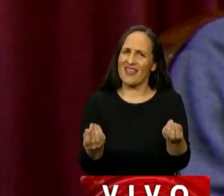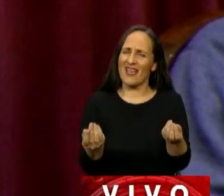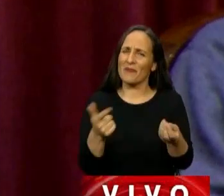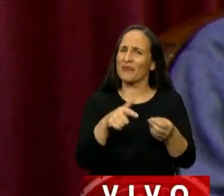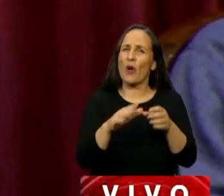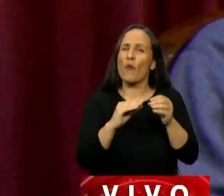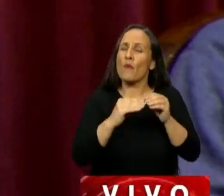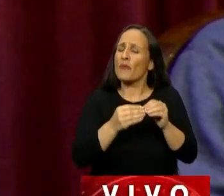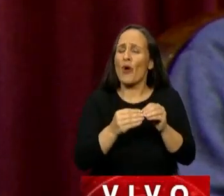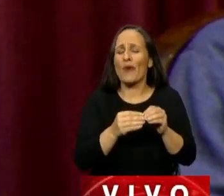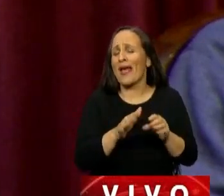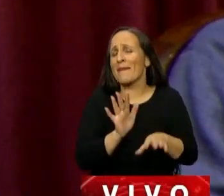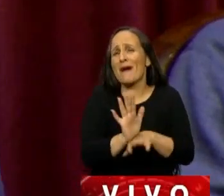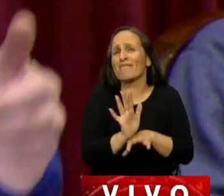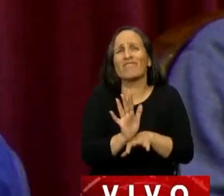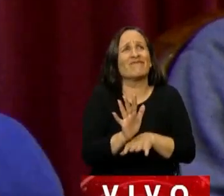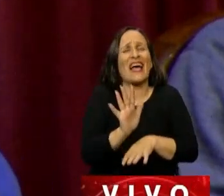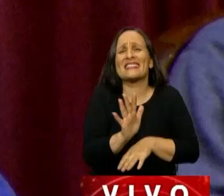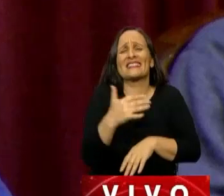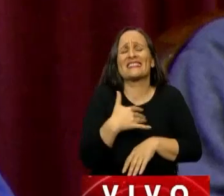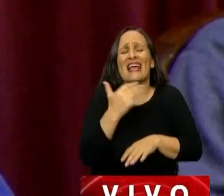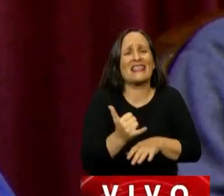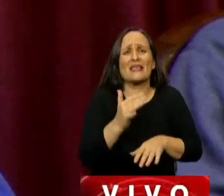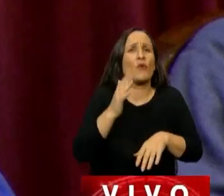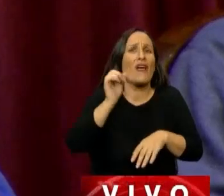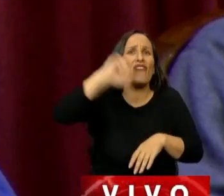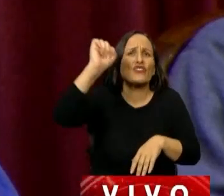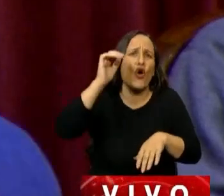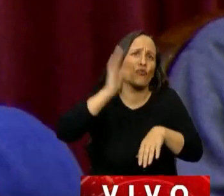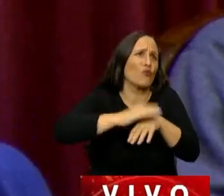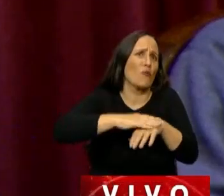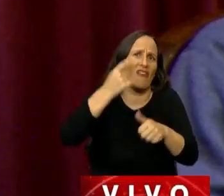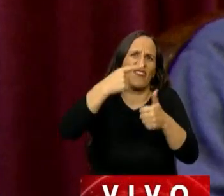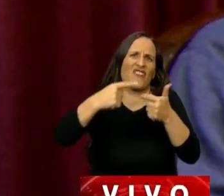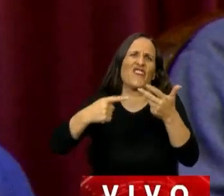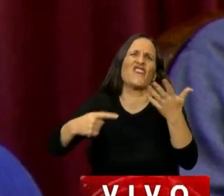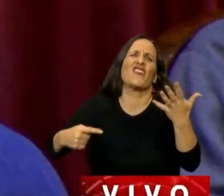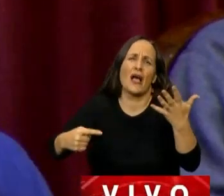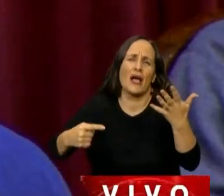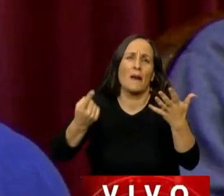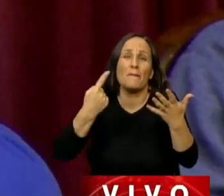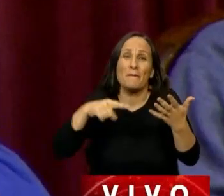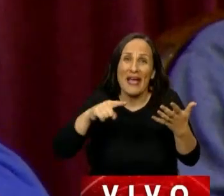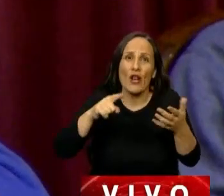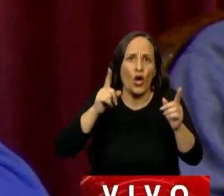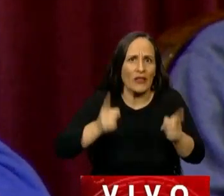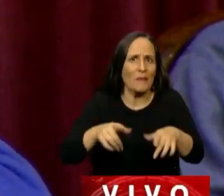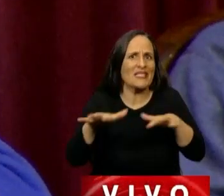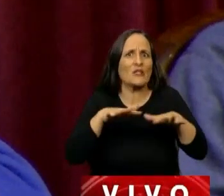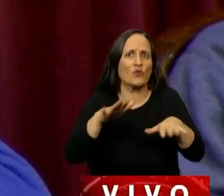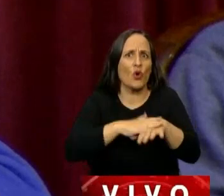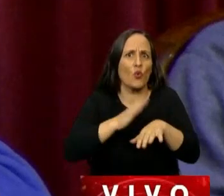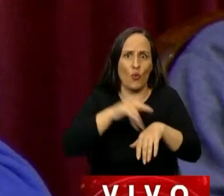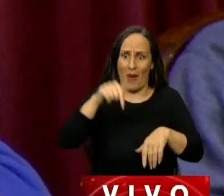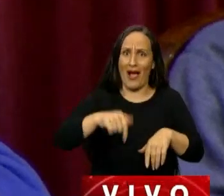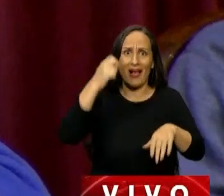problemas estructurales, a las múltiples causas de la inflación, se suma un hecho que sucedió en esta Cámara de Diputados, que